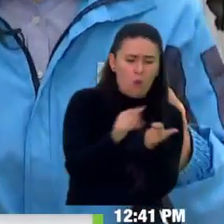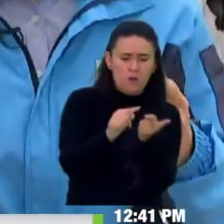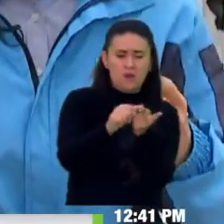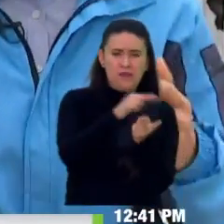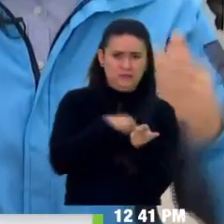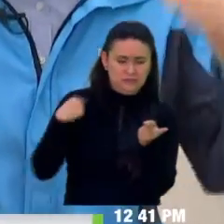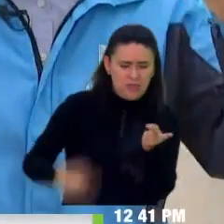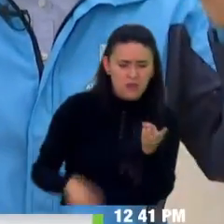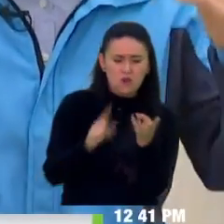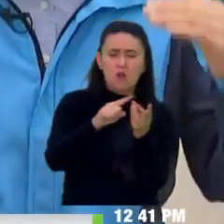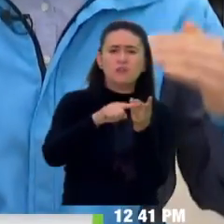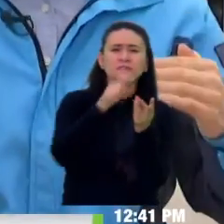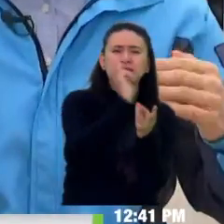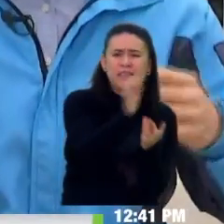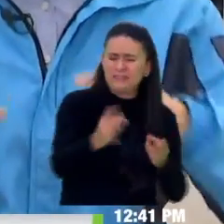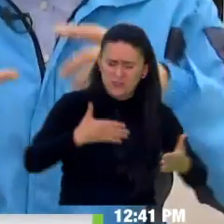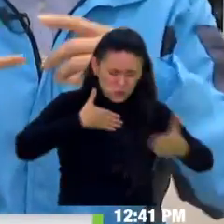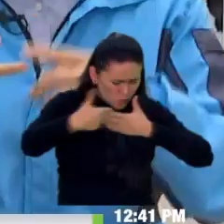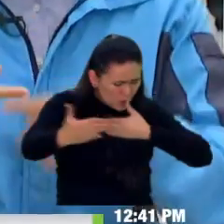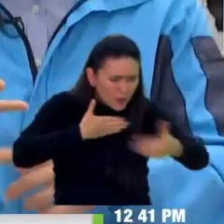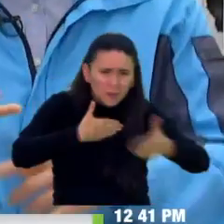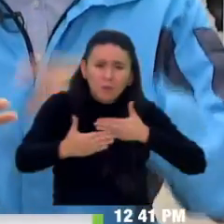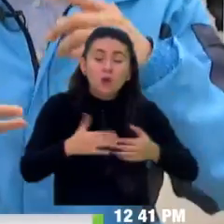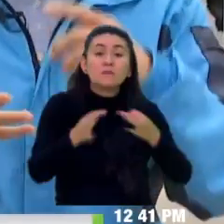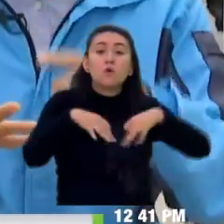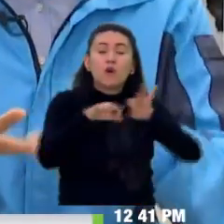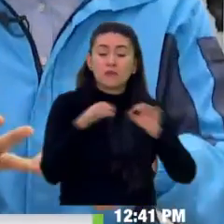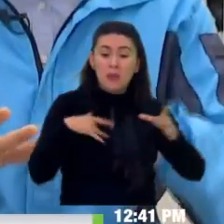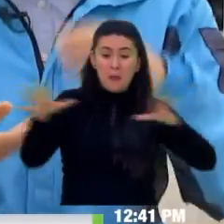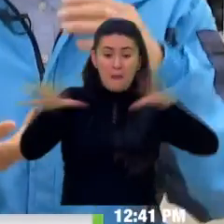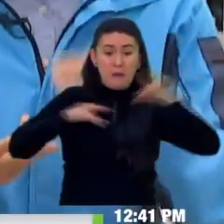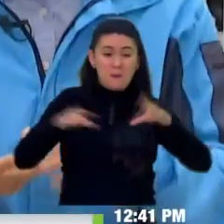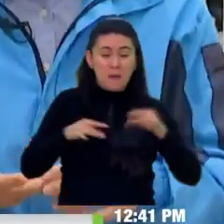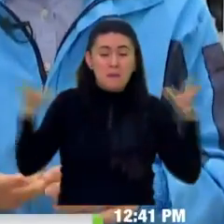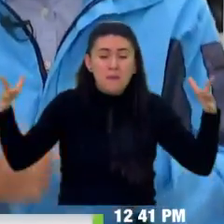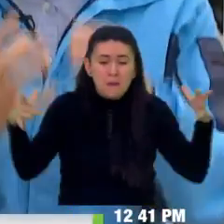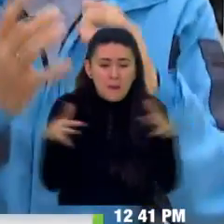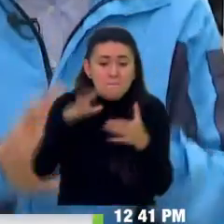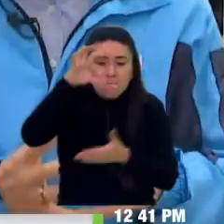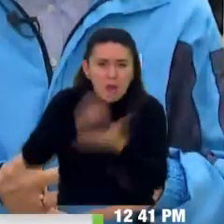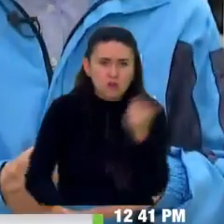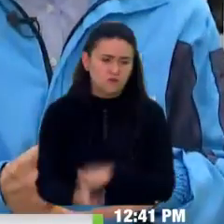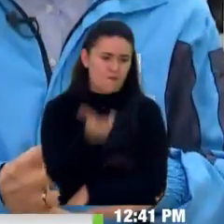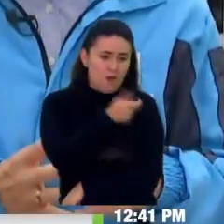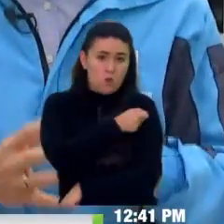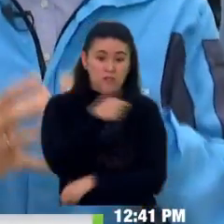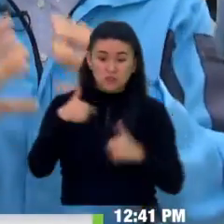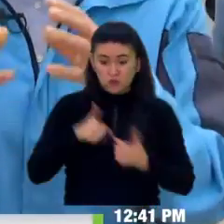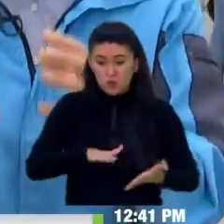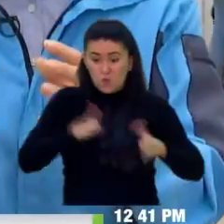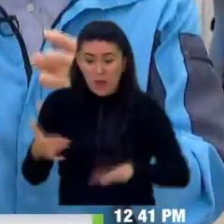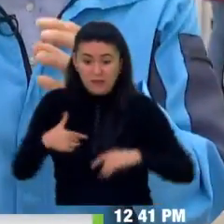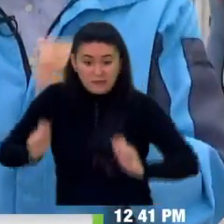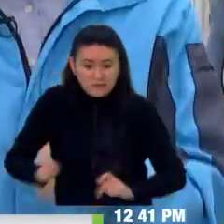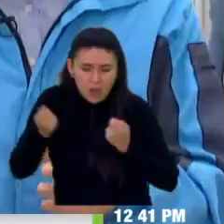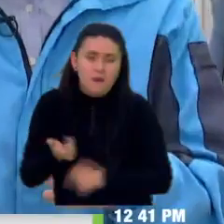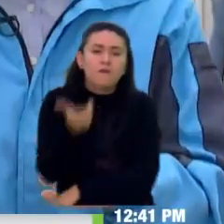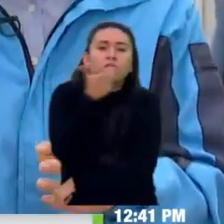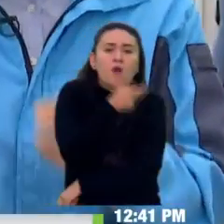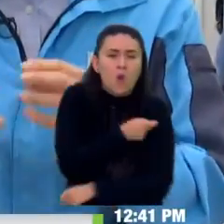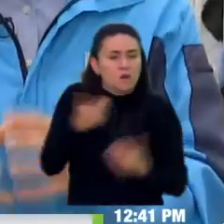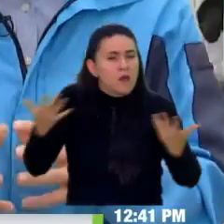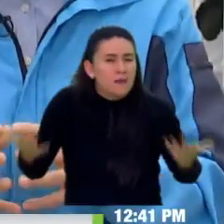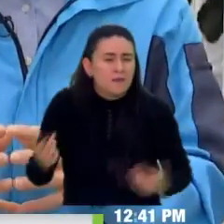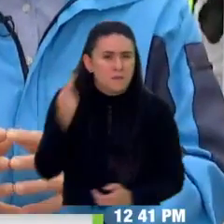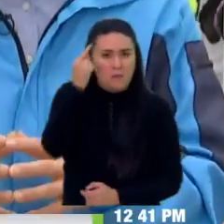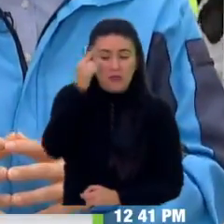Lo único que minimiza el riesgo de contagio, de agravamiento o de muerte es la vacuna. Si su merced se contagia de